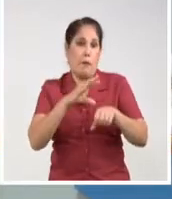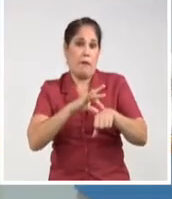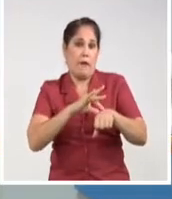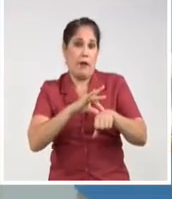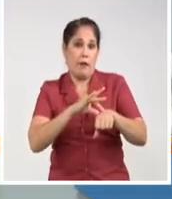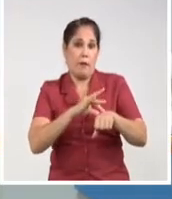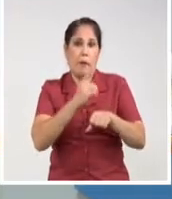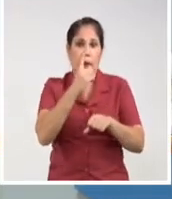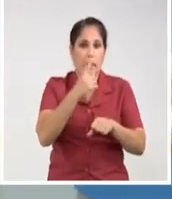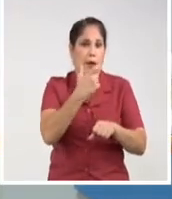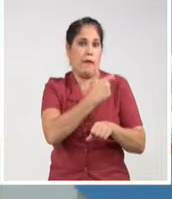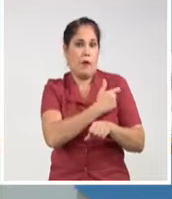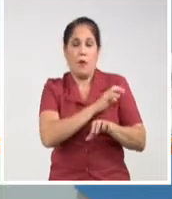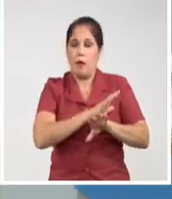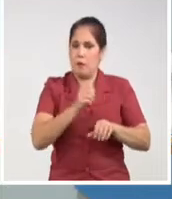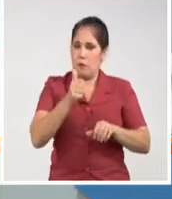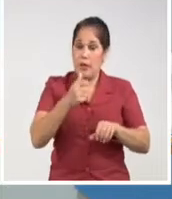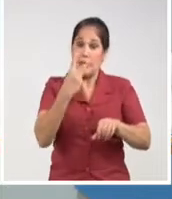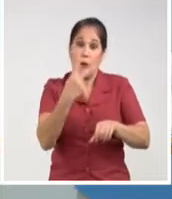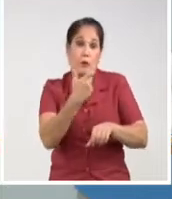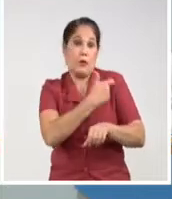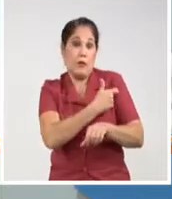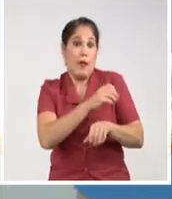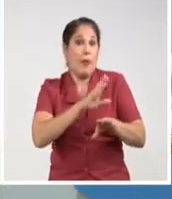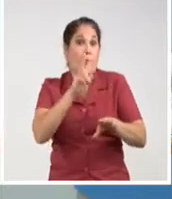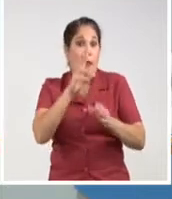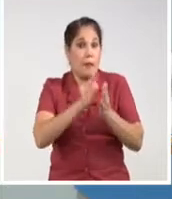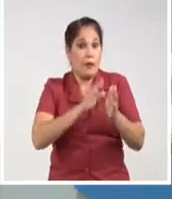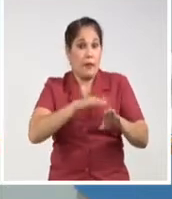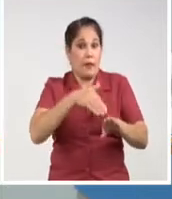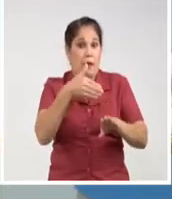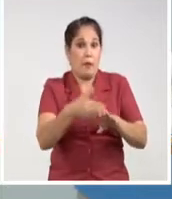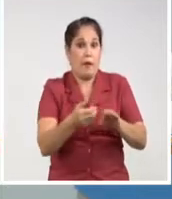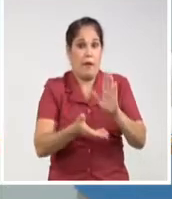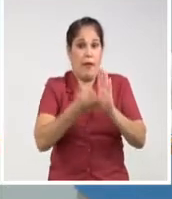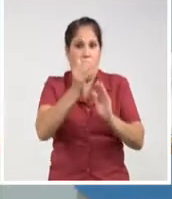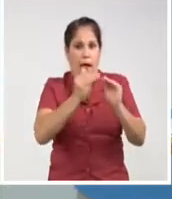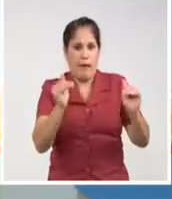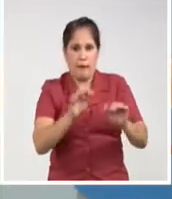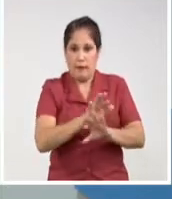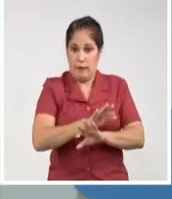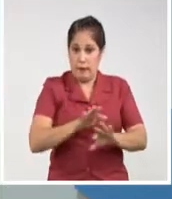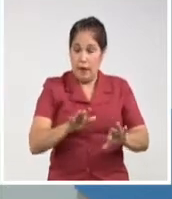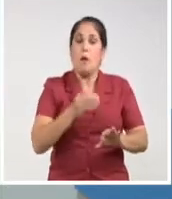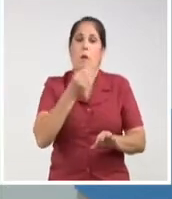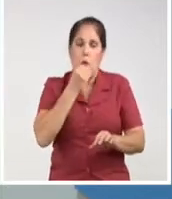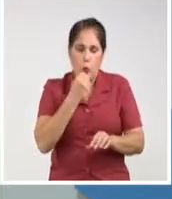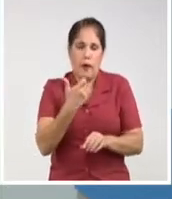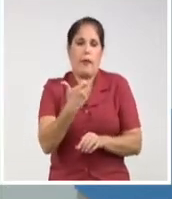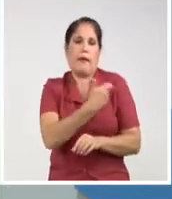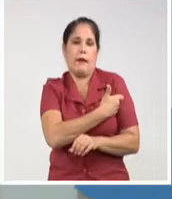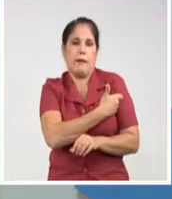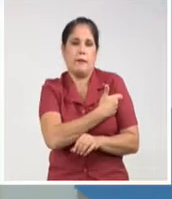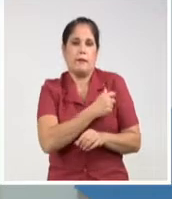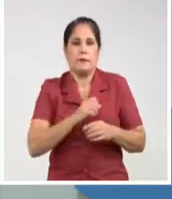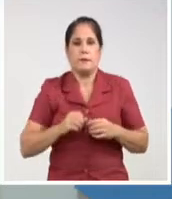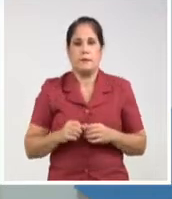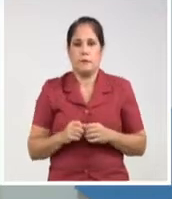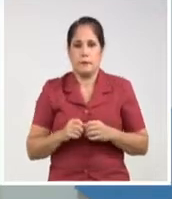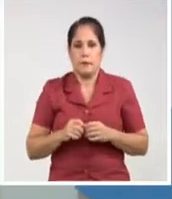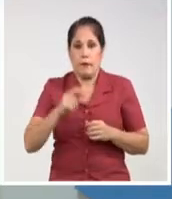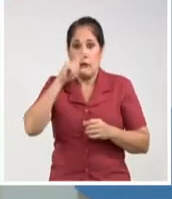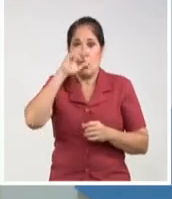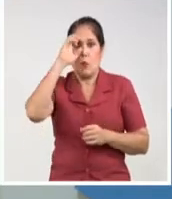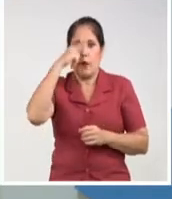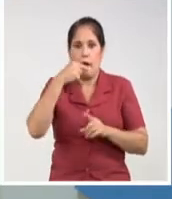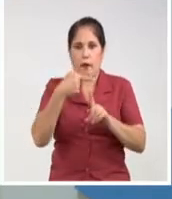primera o en la segunda dosis, 2 meses posteriores a su alta clínica, se le administra la Soberana Plus. En